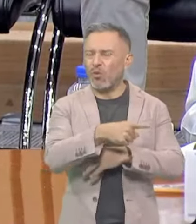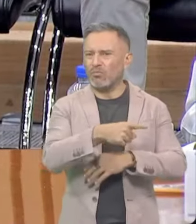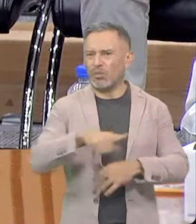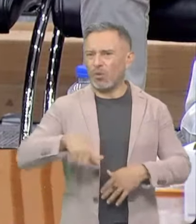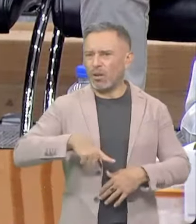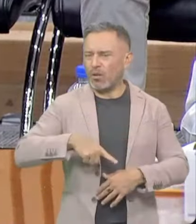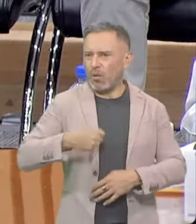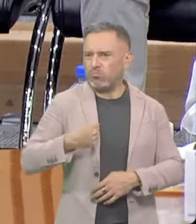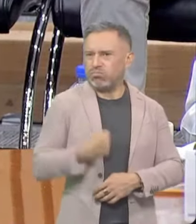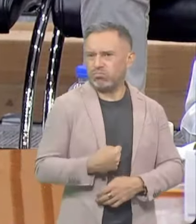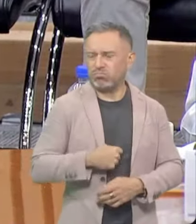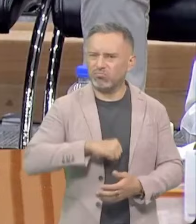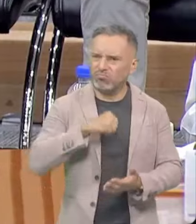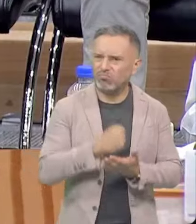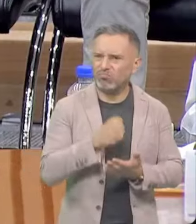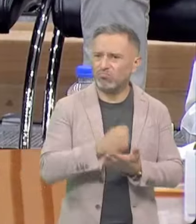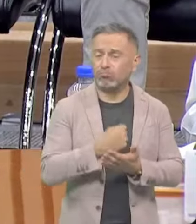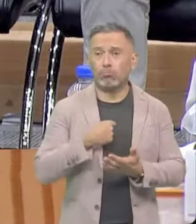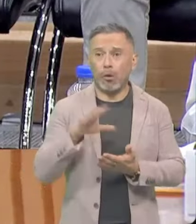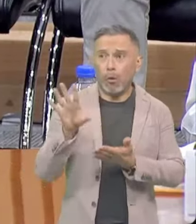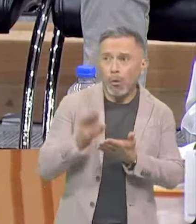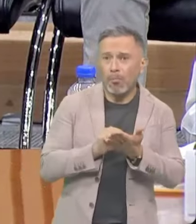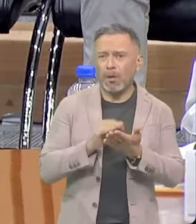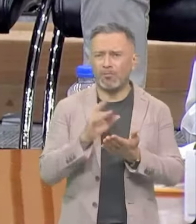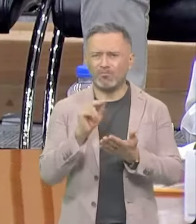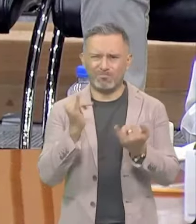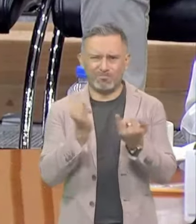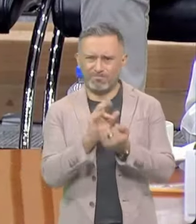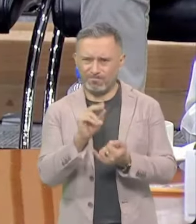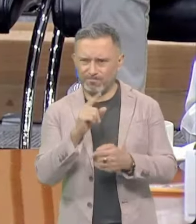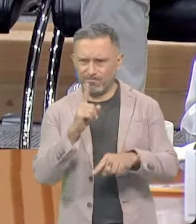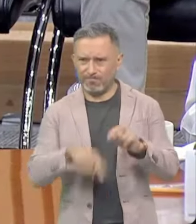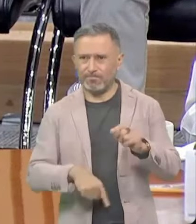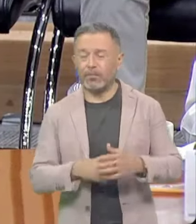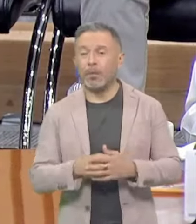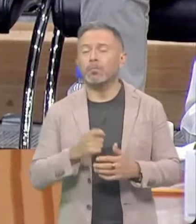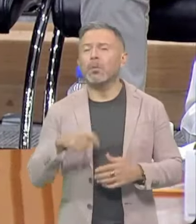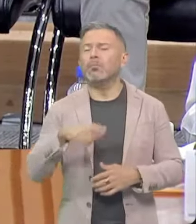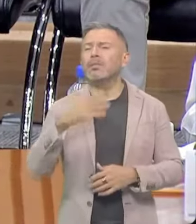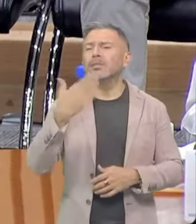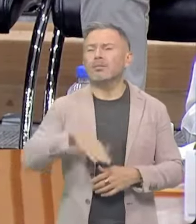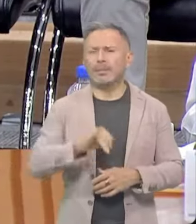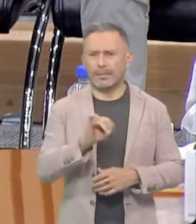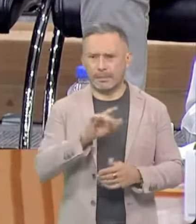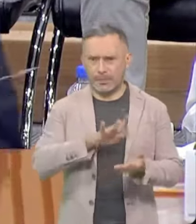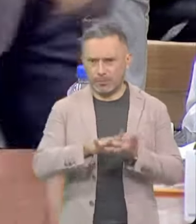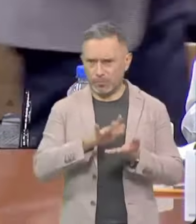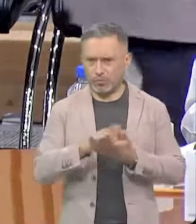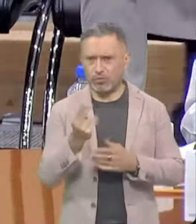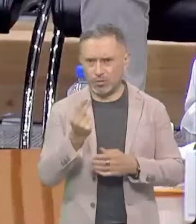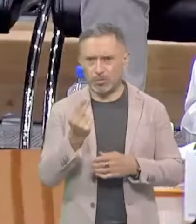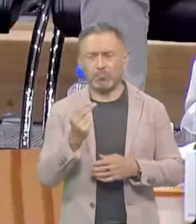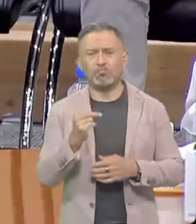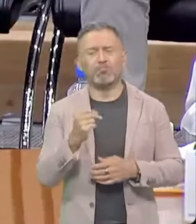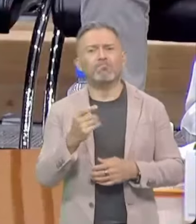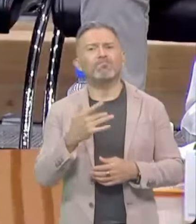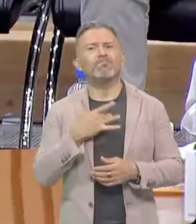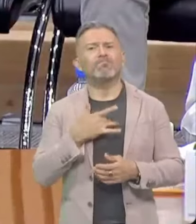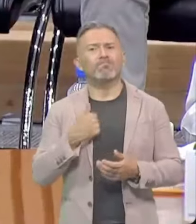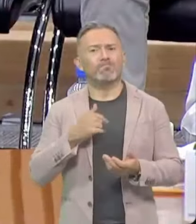dictadura siempre supimos que nos necesitábamos siempre supimos que nos necesitábamos